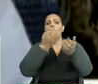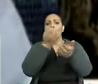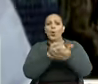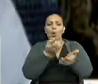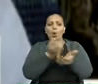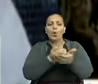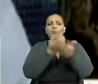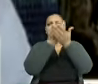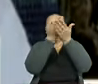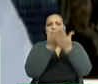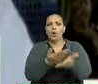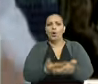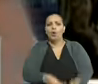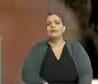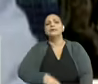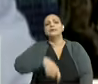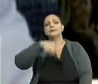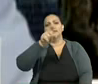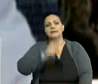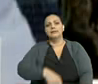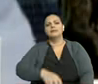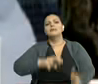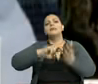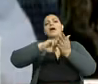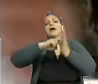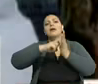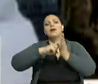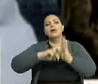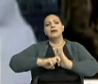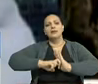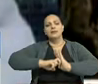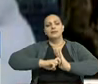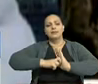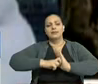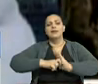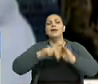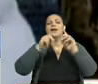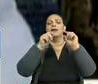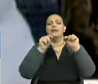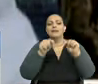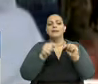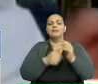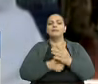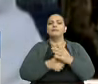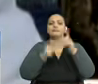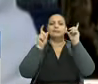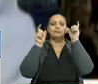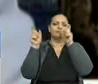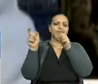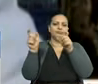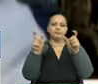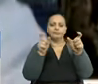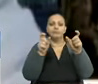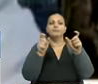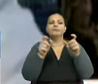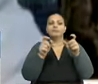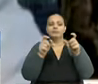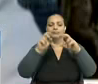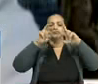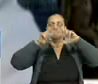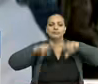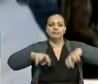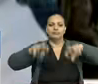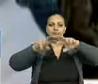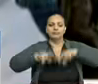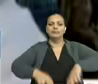con esa responsabilidad enviamos los oficios. Enviamos un oficio a la Comisión Anticorrupción para que acompañe. A los auditores internos